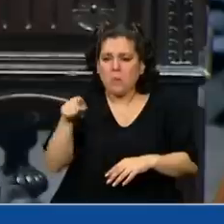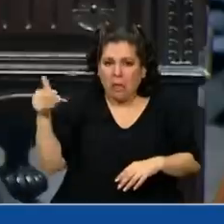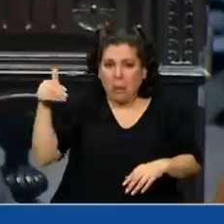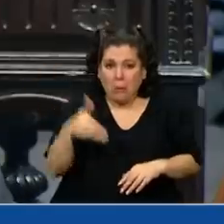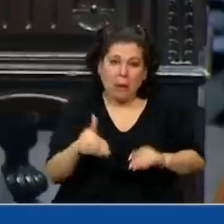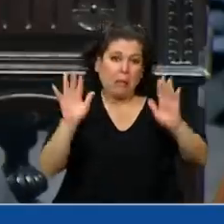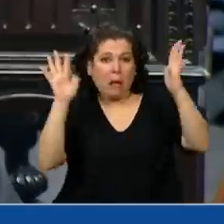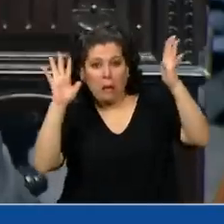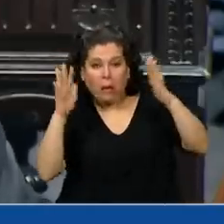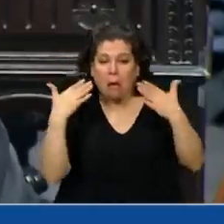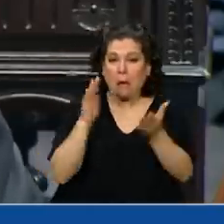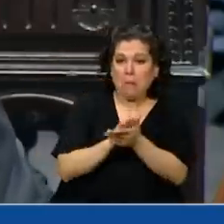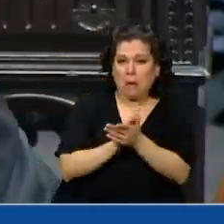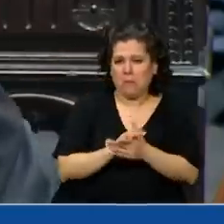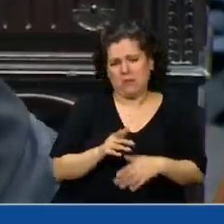acá a aplaudir.